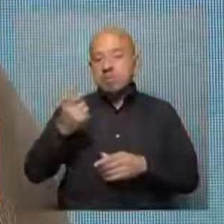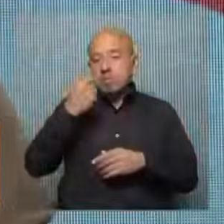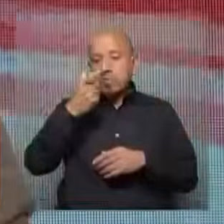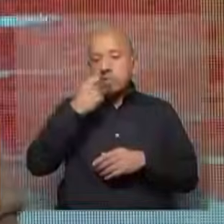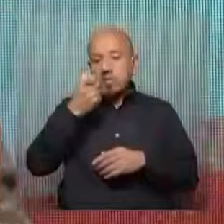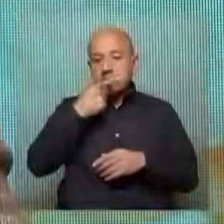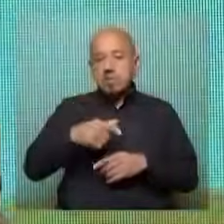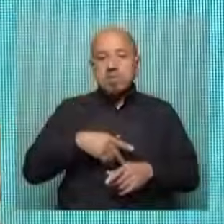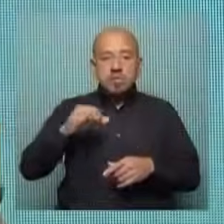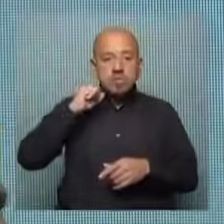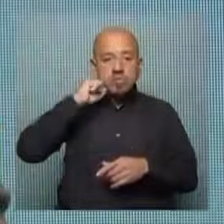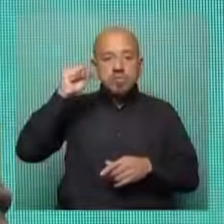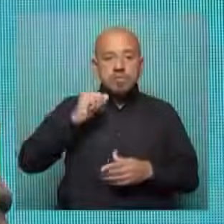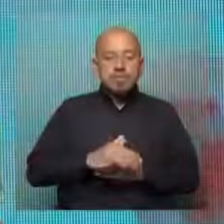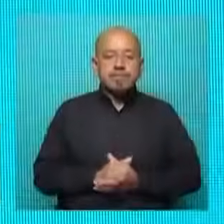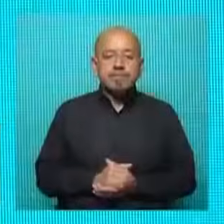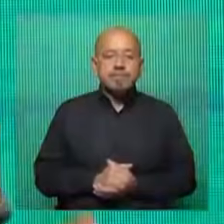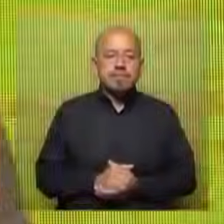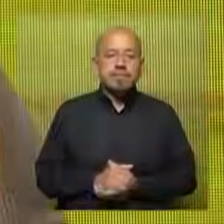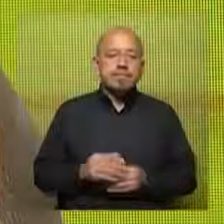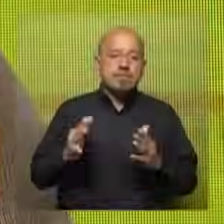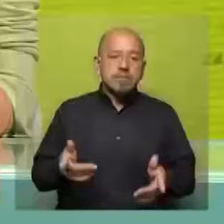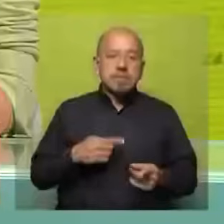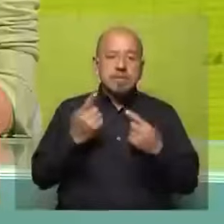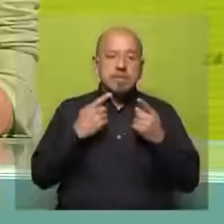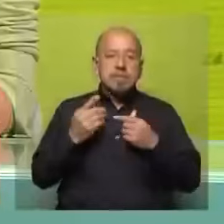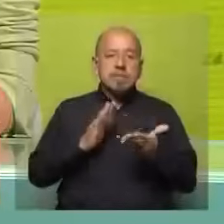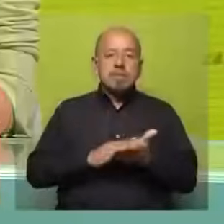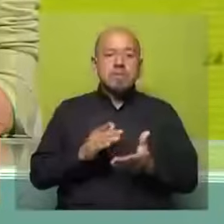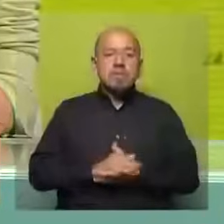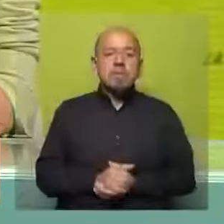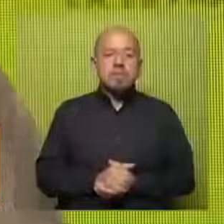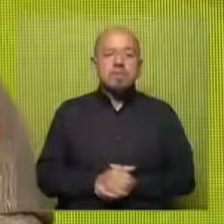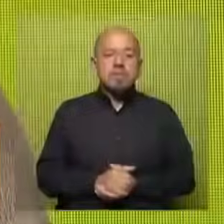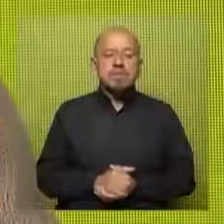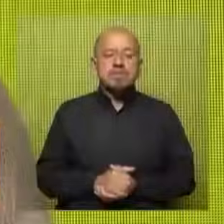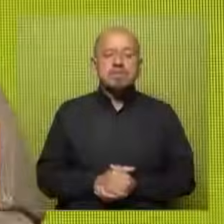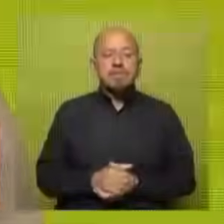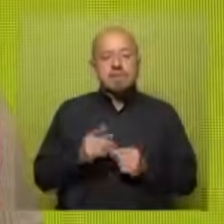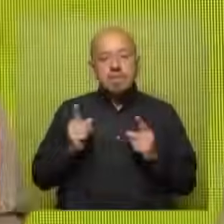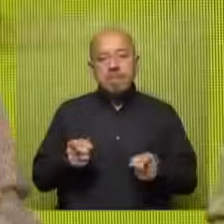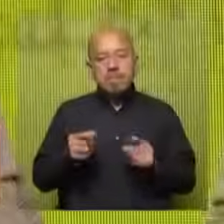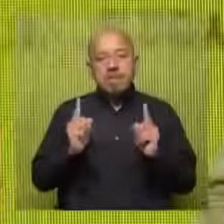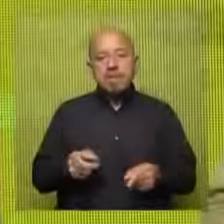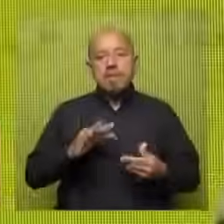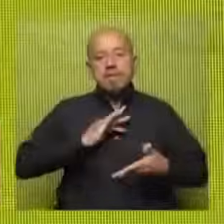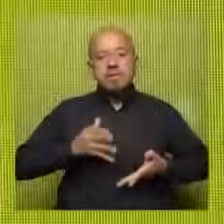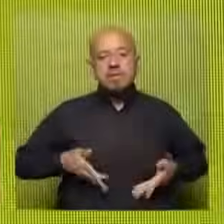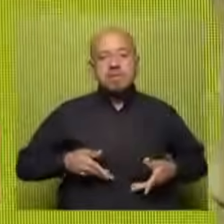terminan autoeliminando. Y de eso no hablamos. Y eso también es un sesgo de género